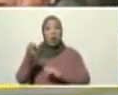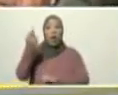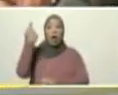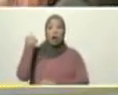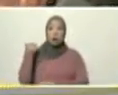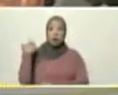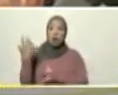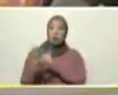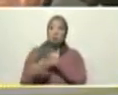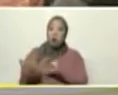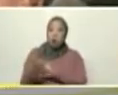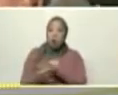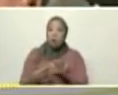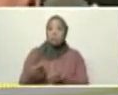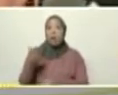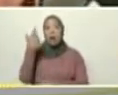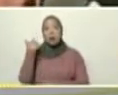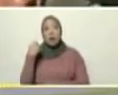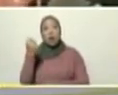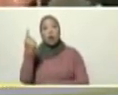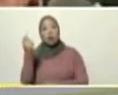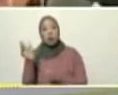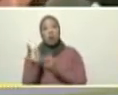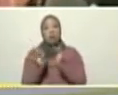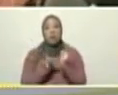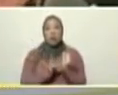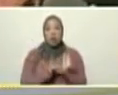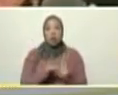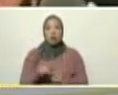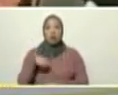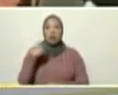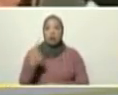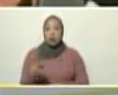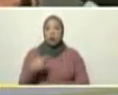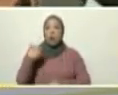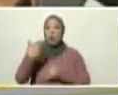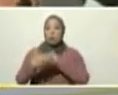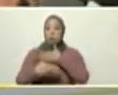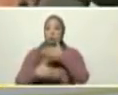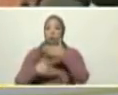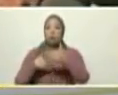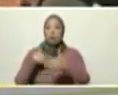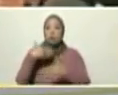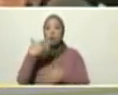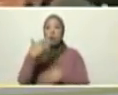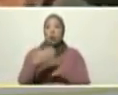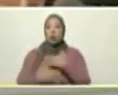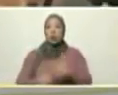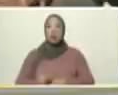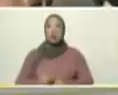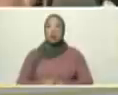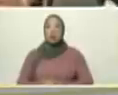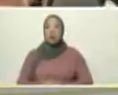Llaguno y tal, tal, tal, tal. No sé si tenemos esas imágenes. Tenemos la imagen, pero no sé si tenemos